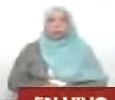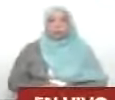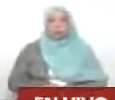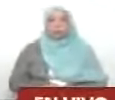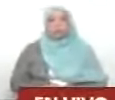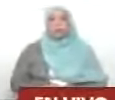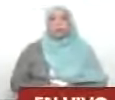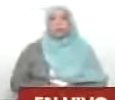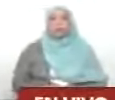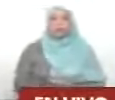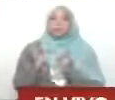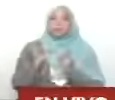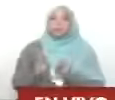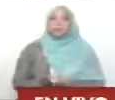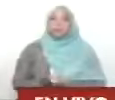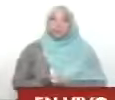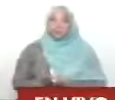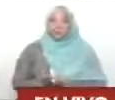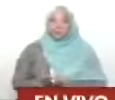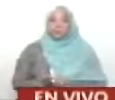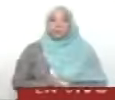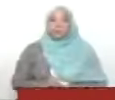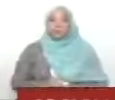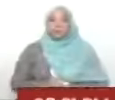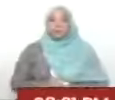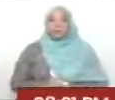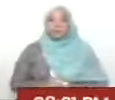¡Palabra cierta!